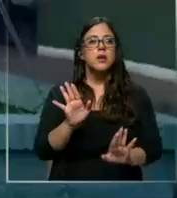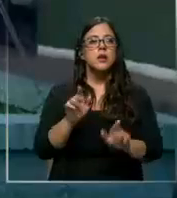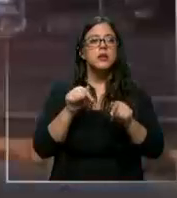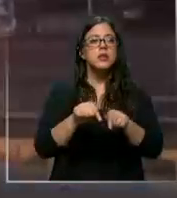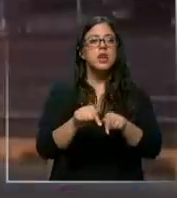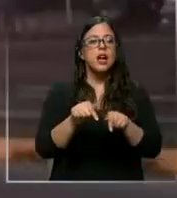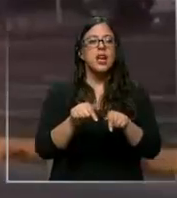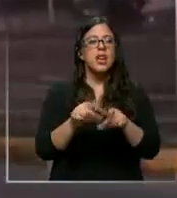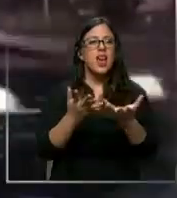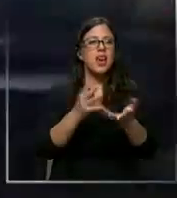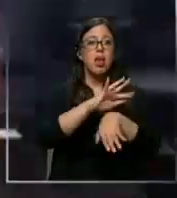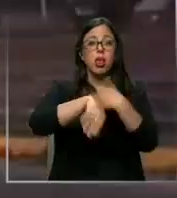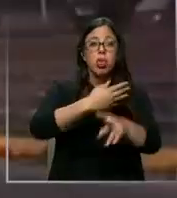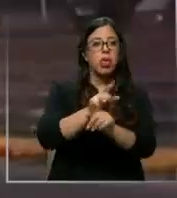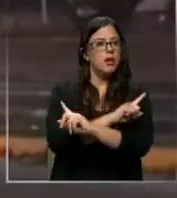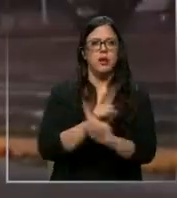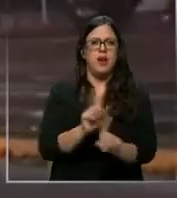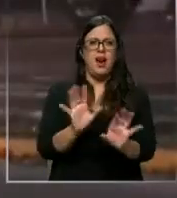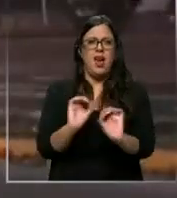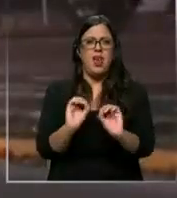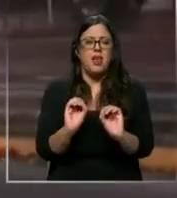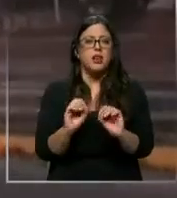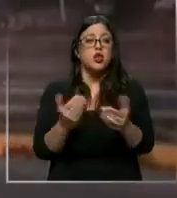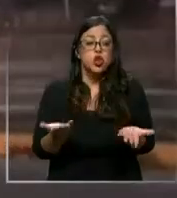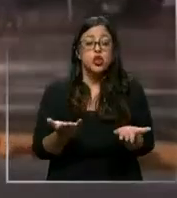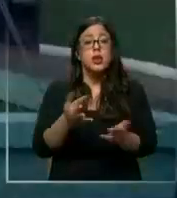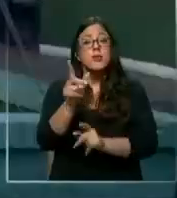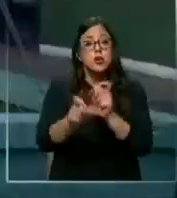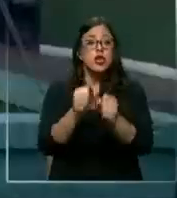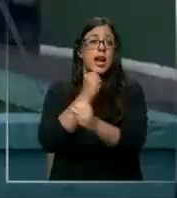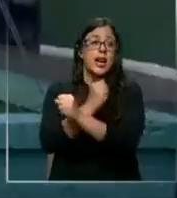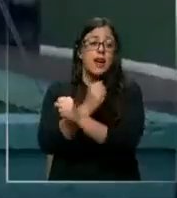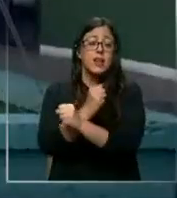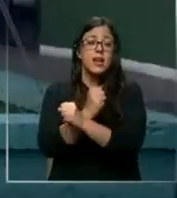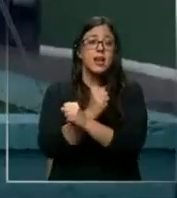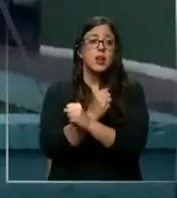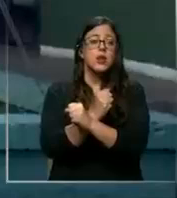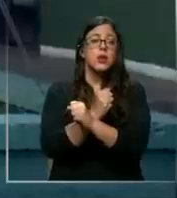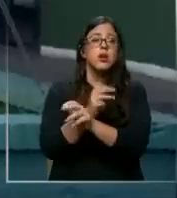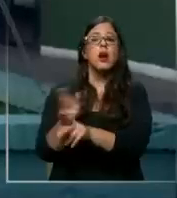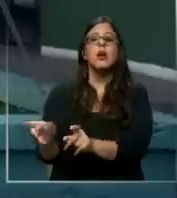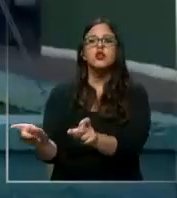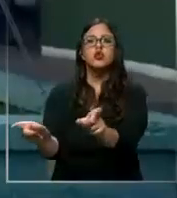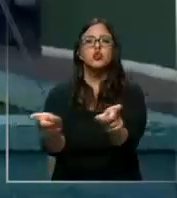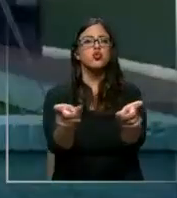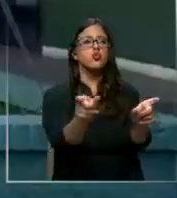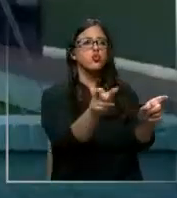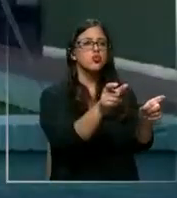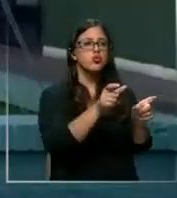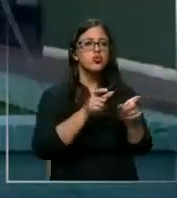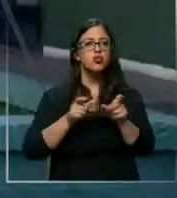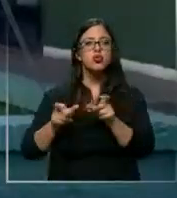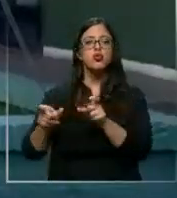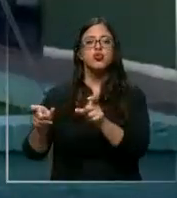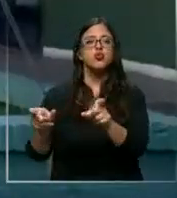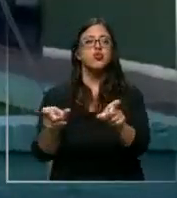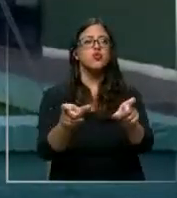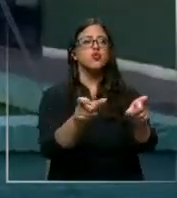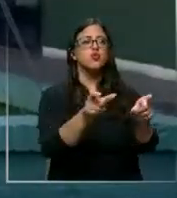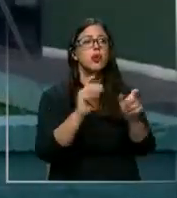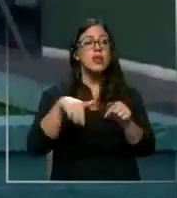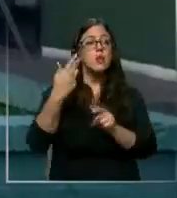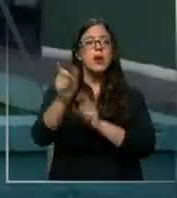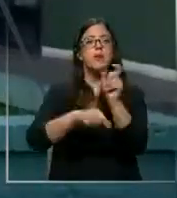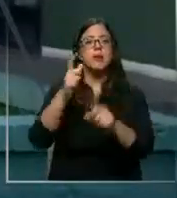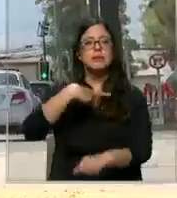normal orden público en el sector. Es en este sentido que Carabineros mantuvo su patrullaje en el sector y posteriormente estas personas